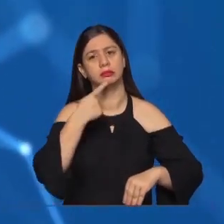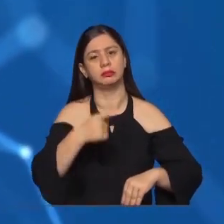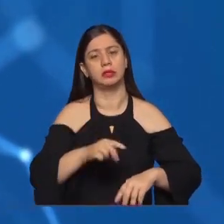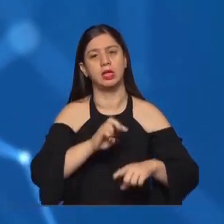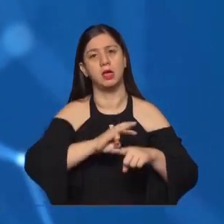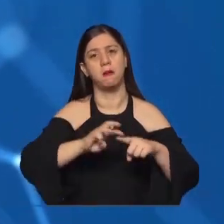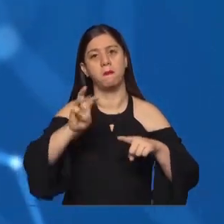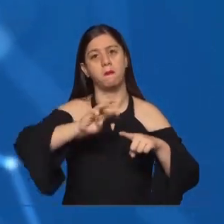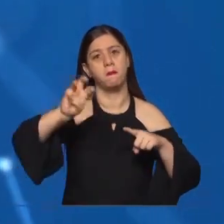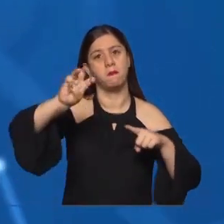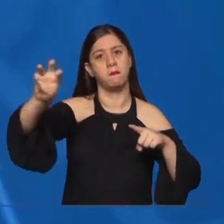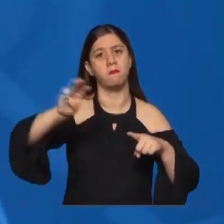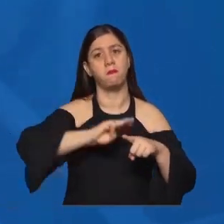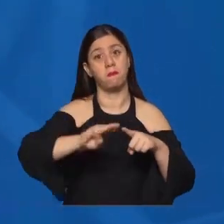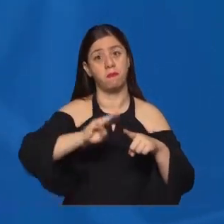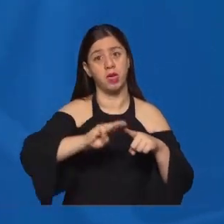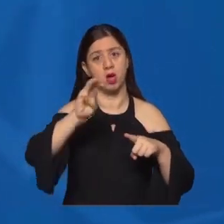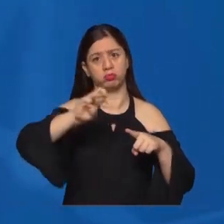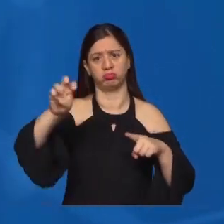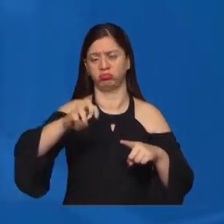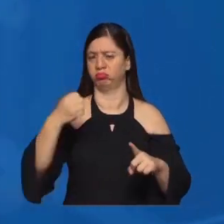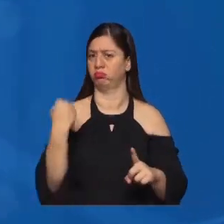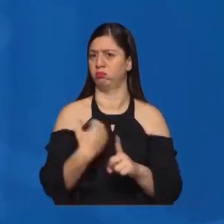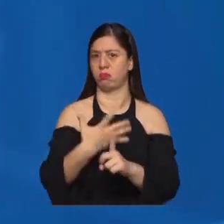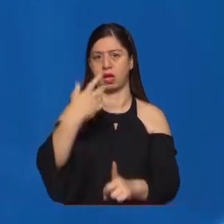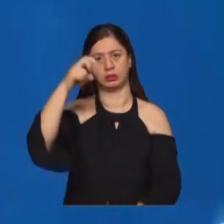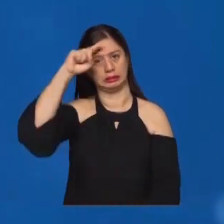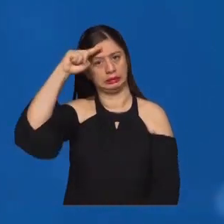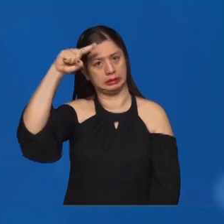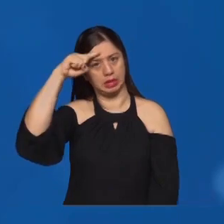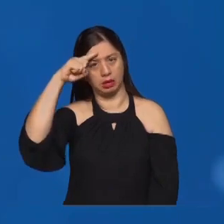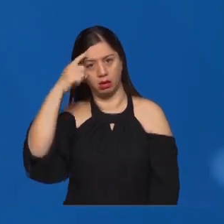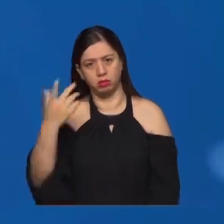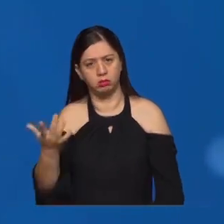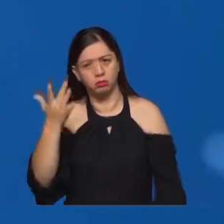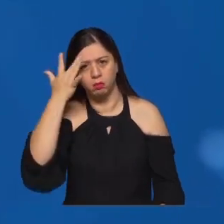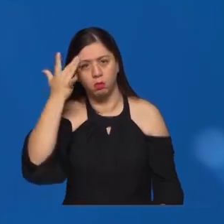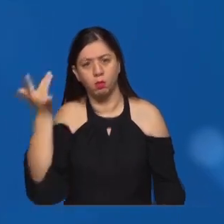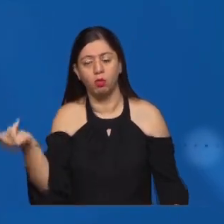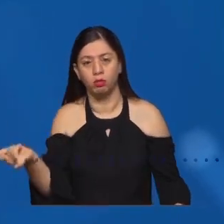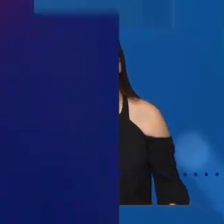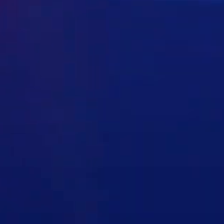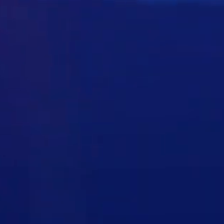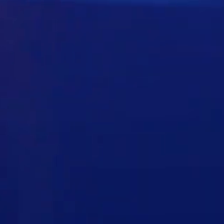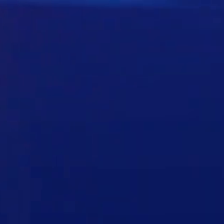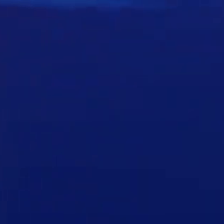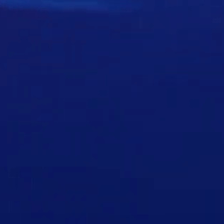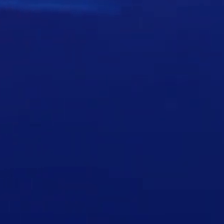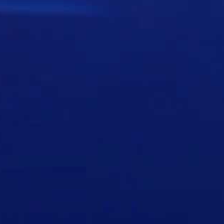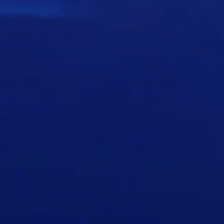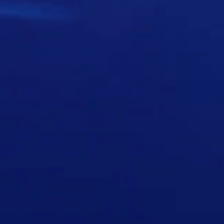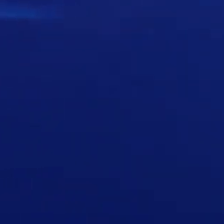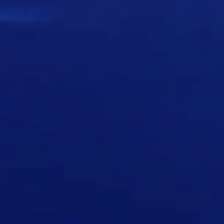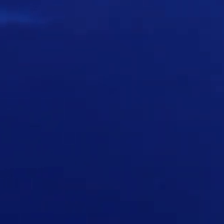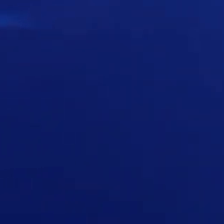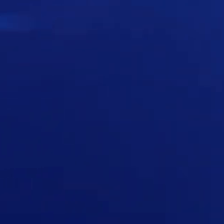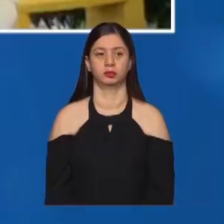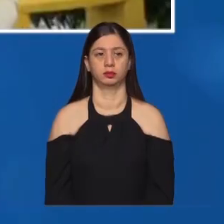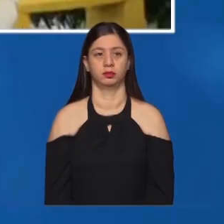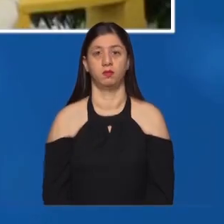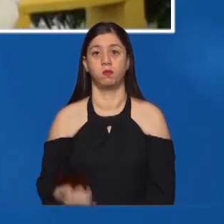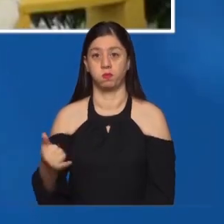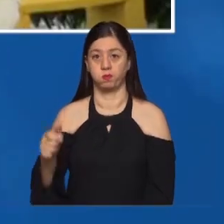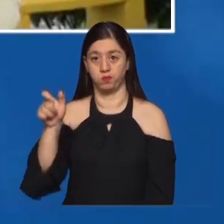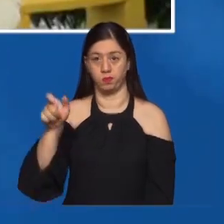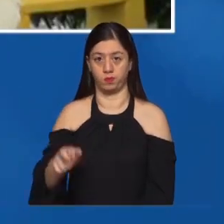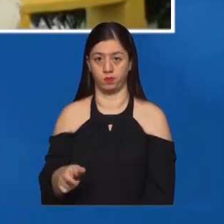del Miocable está impactando de manera negativa a su economía. El por qué nos lo cuenta Carmen Alicia Sarmiento Mora, que a esta